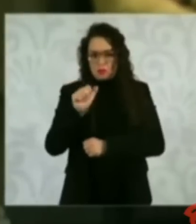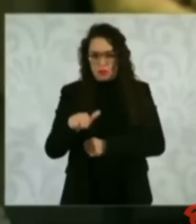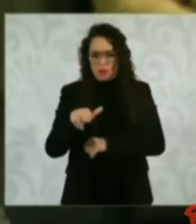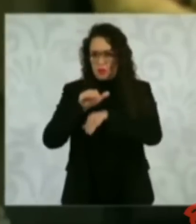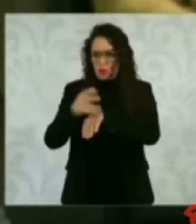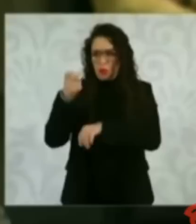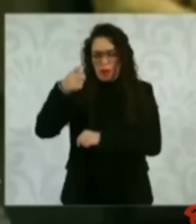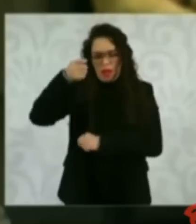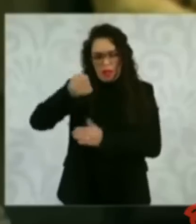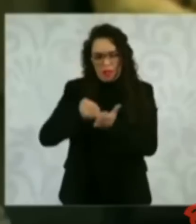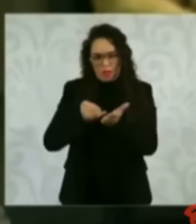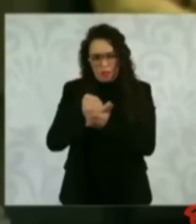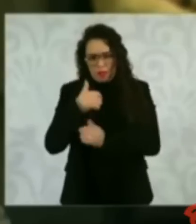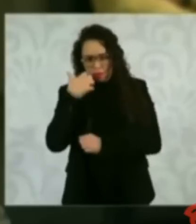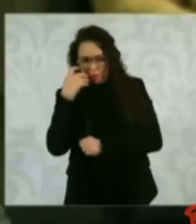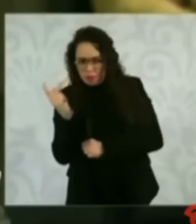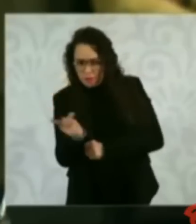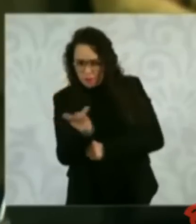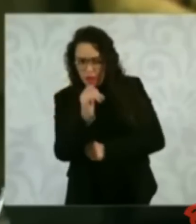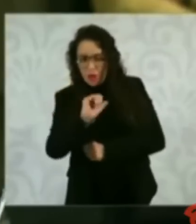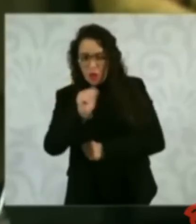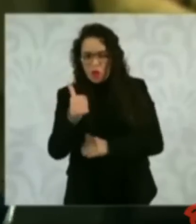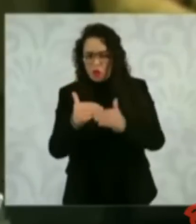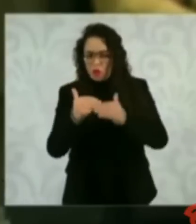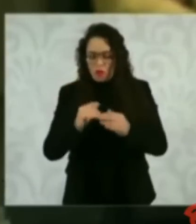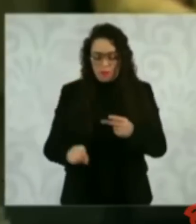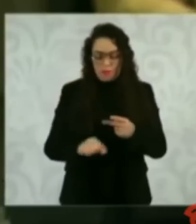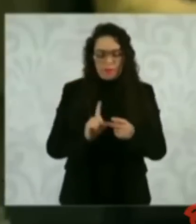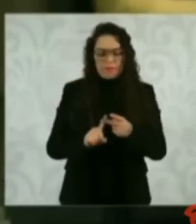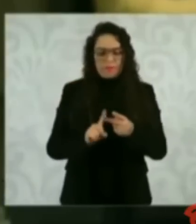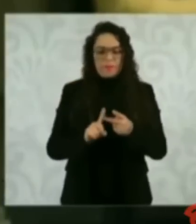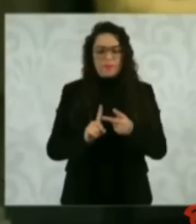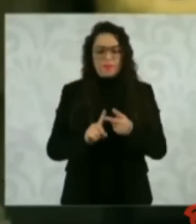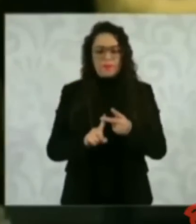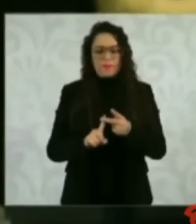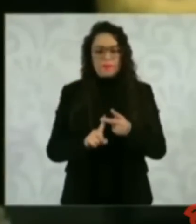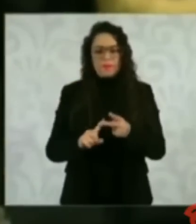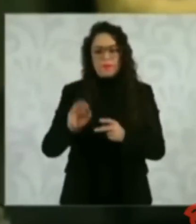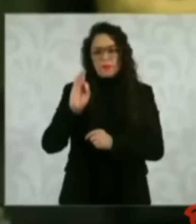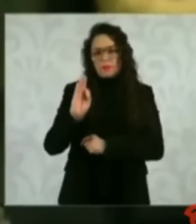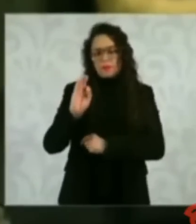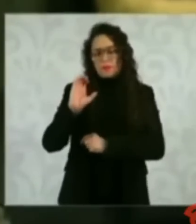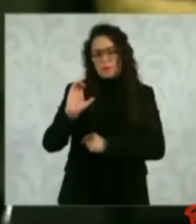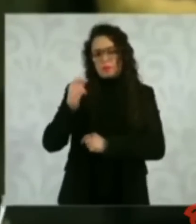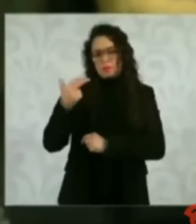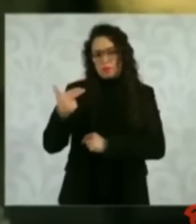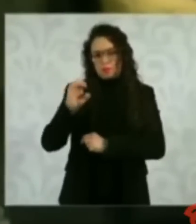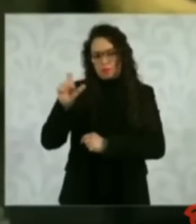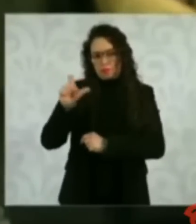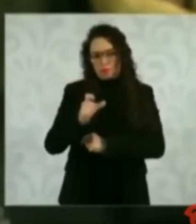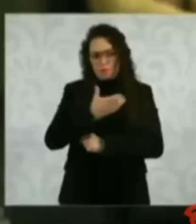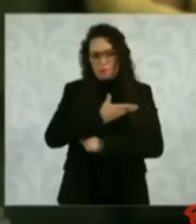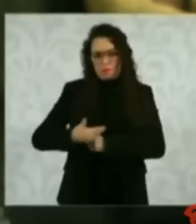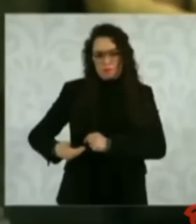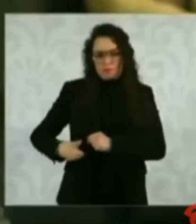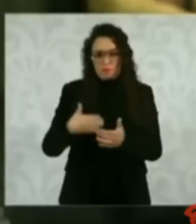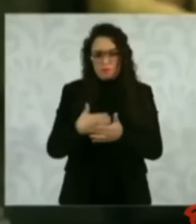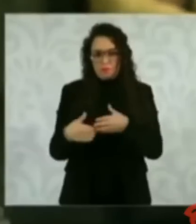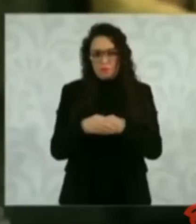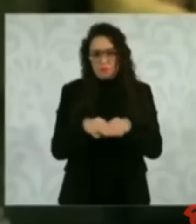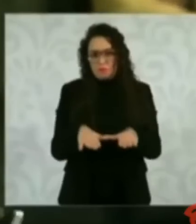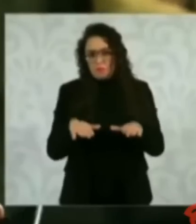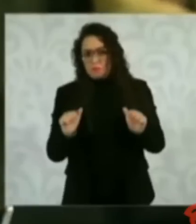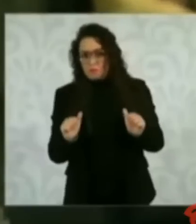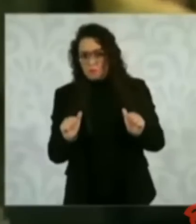pero también preguntarle sobre este deslinde de Felipe Calderón Hinojosa, porque ahora ya hasta los del PAN ya le están